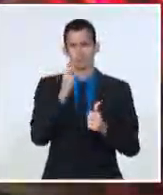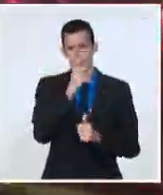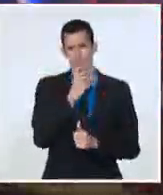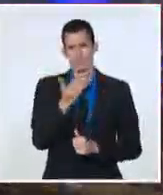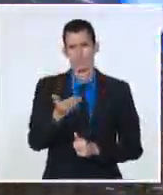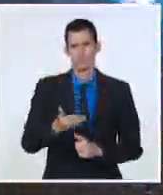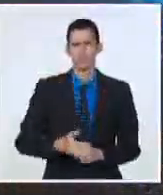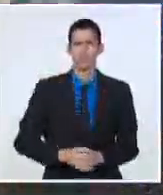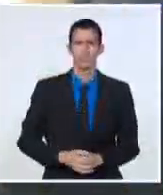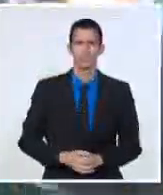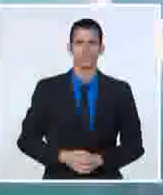amargos canal cubano de noticias